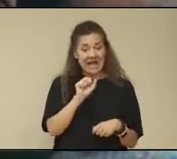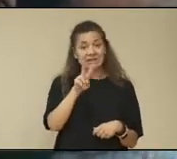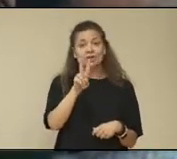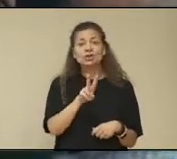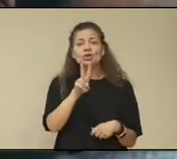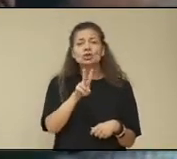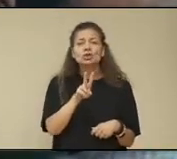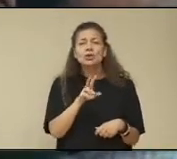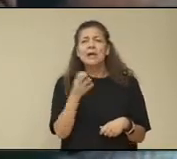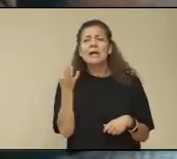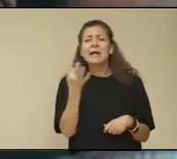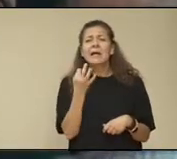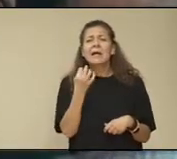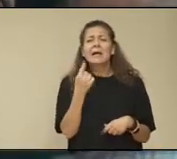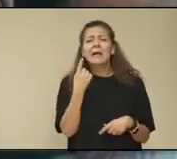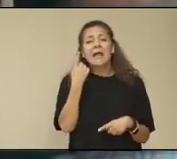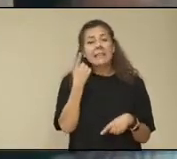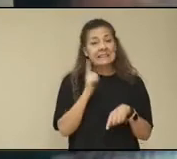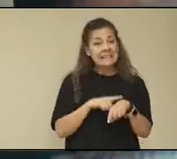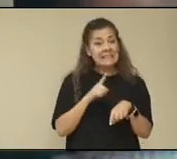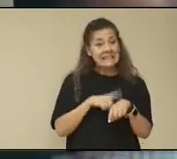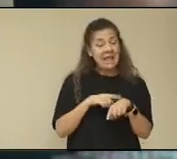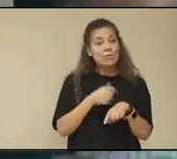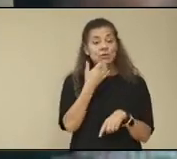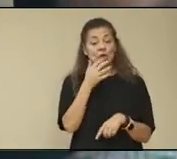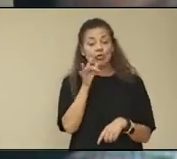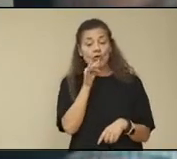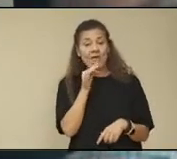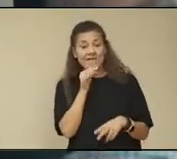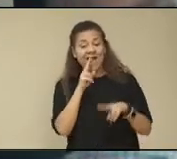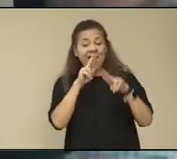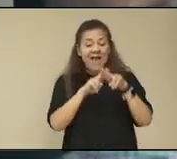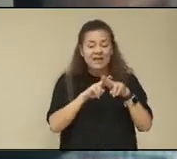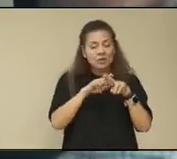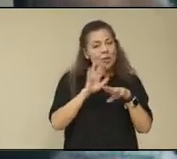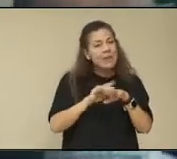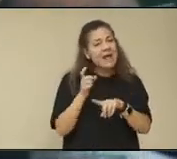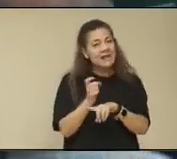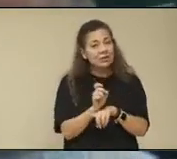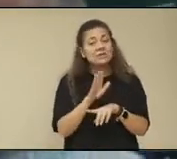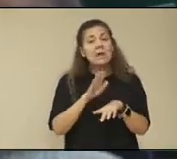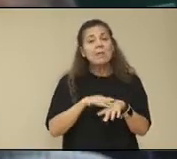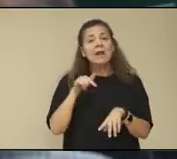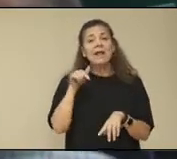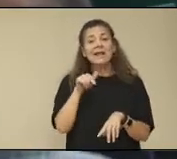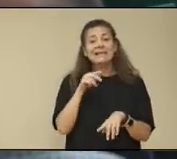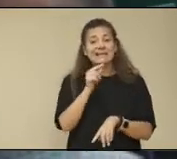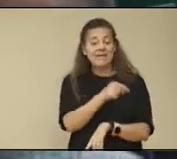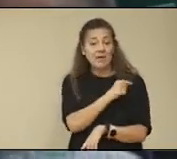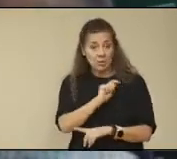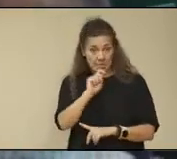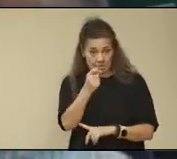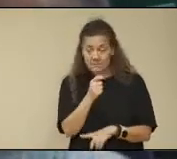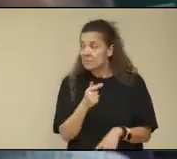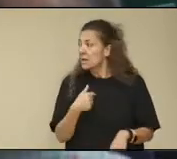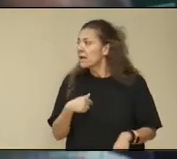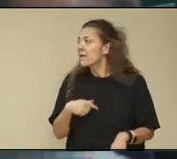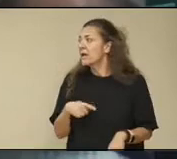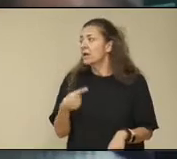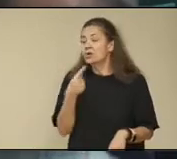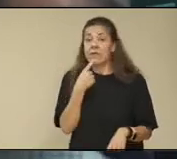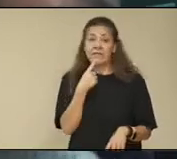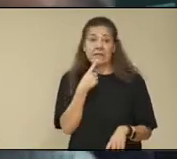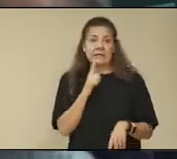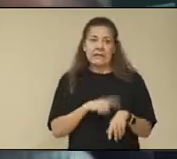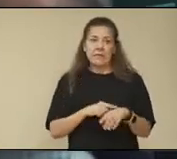La vuestra. ¿Qué previsión de tiempo hay si estáis todavía en estudio de ratones para que pueda ser? Bueno, no me atrevo a dar